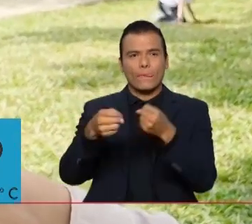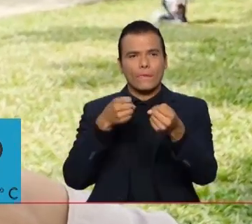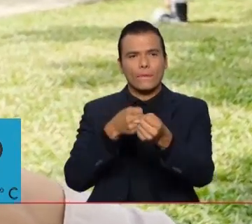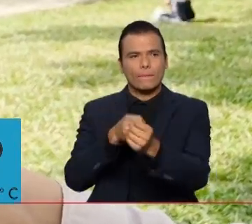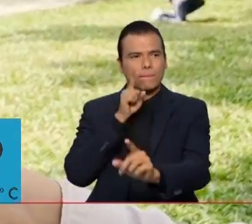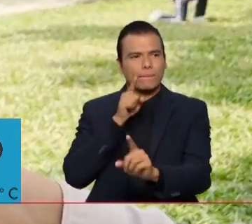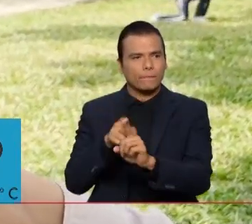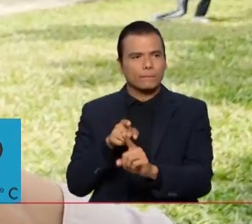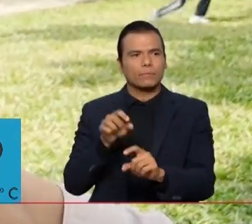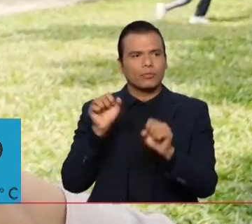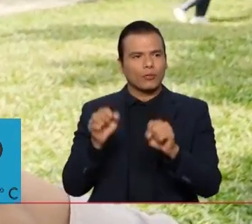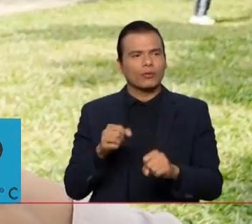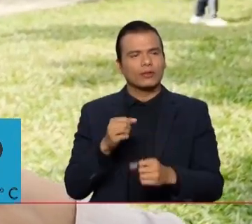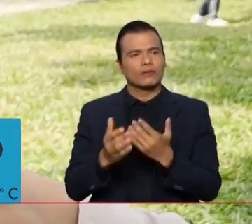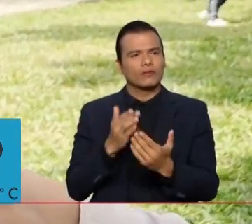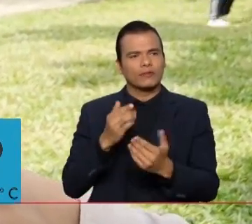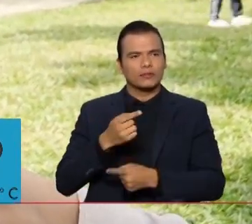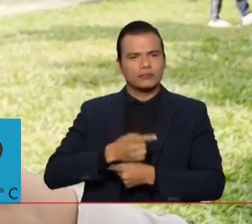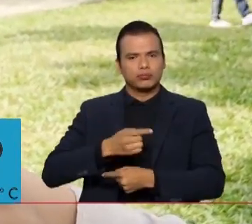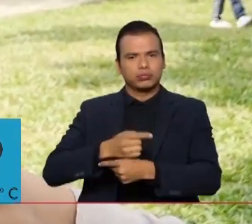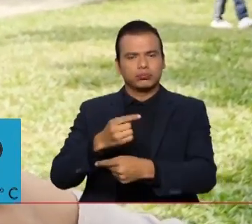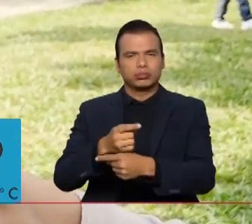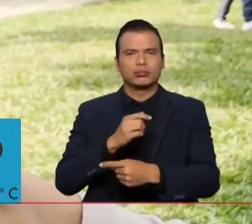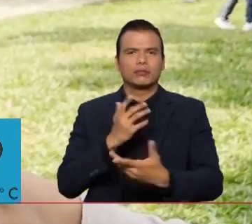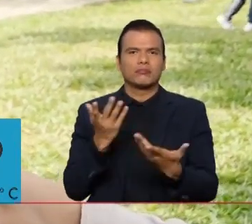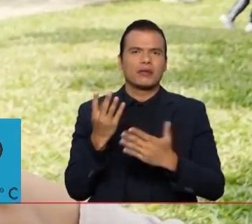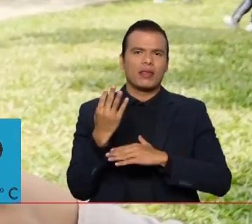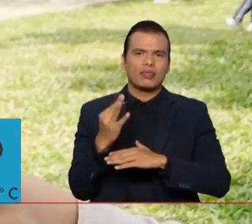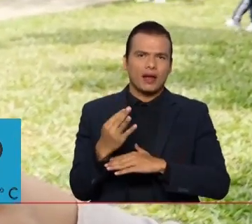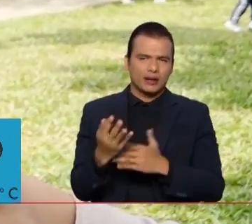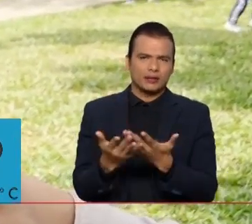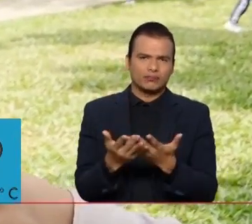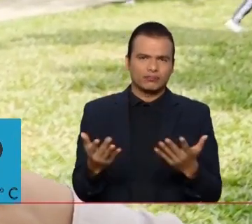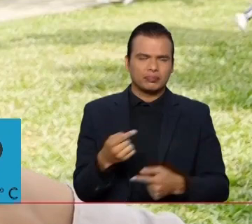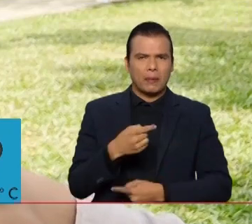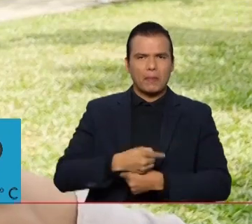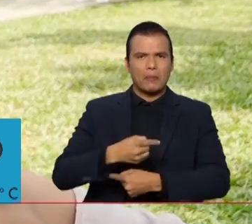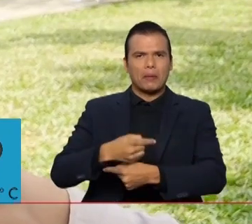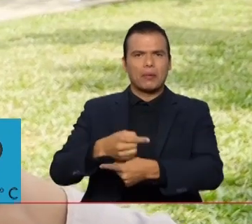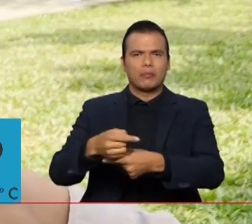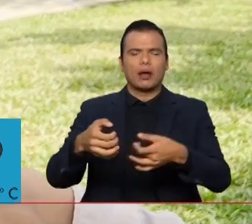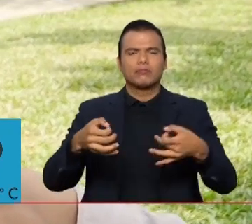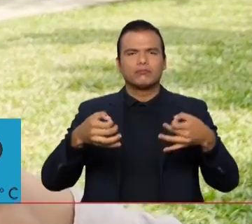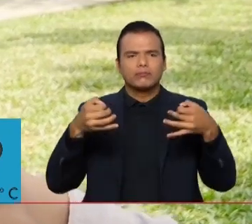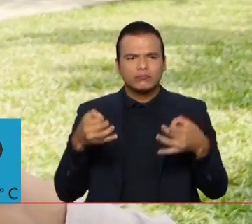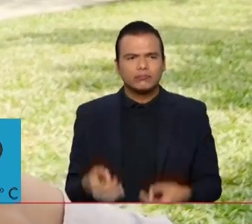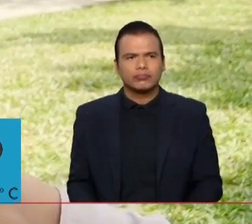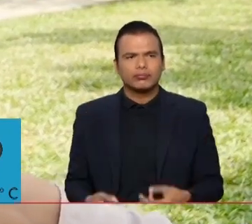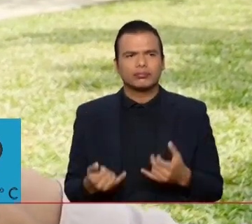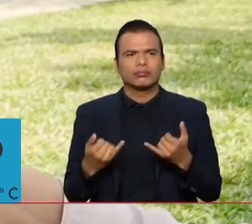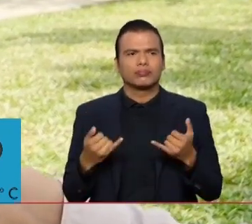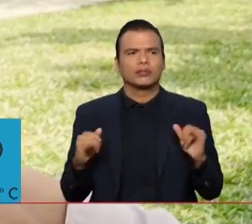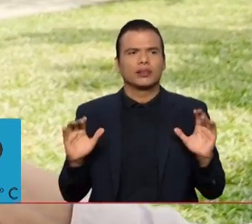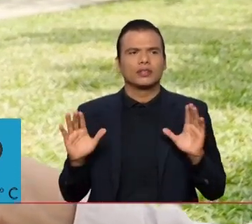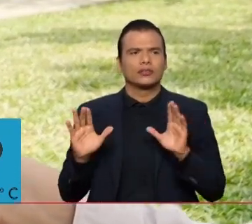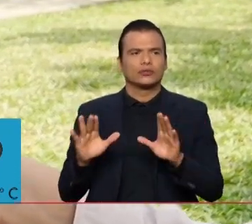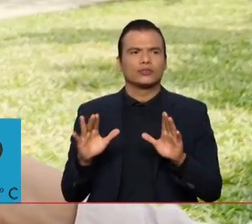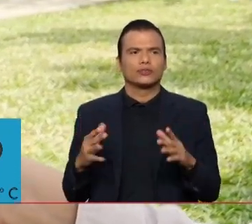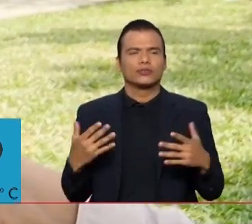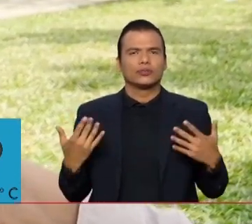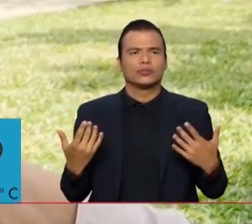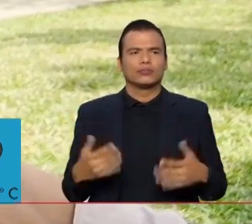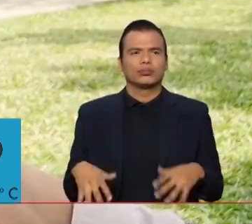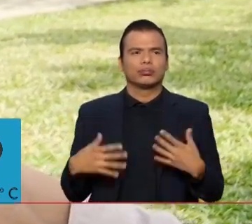ejemplo, la entrega de trabajos, evaluaciones, o sea, una cantidad de cosas de orden académico. De hecho, el colegio es bastante exigente en esa parte y